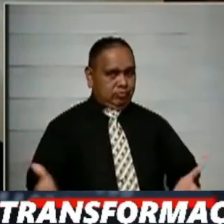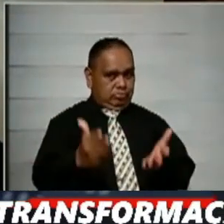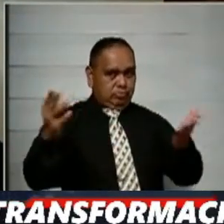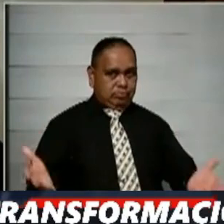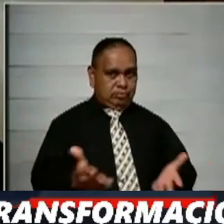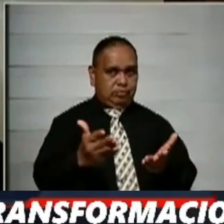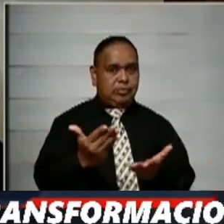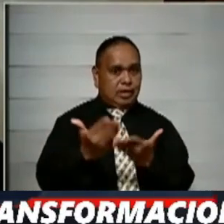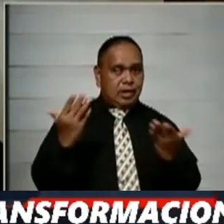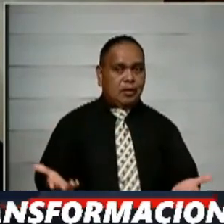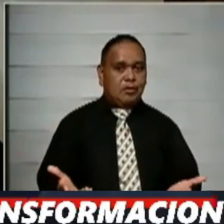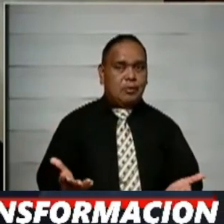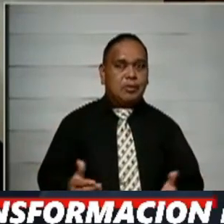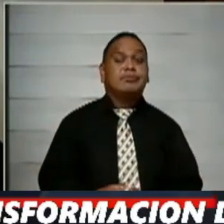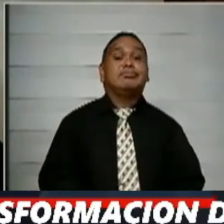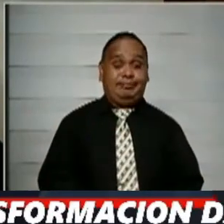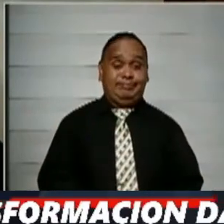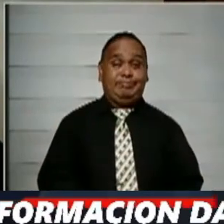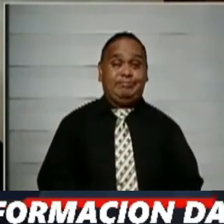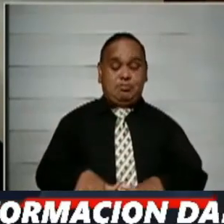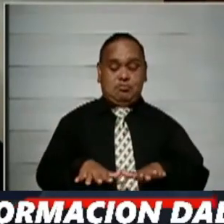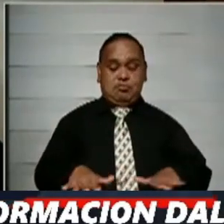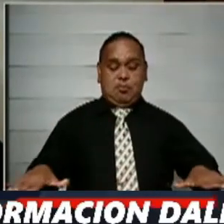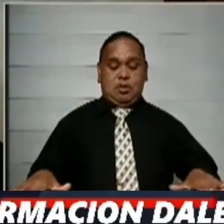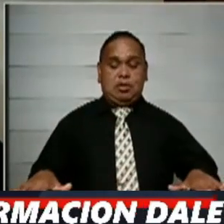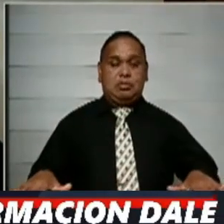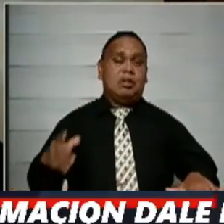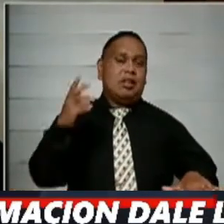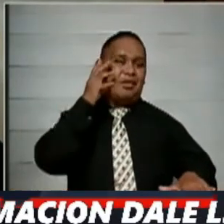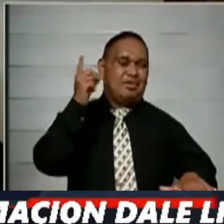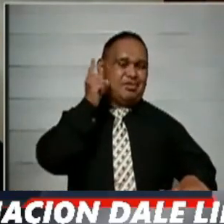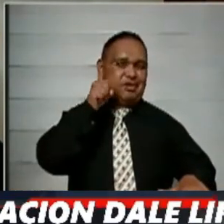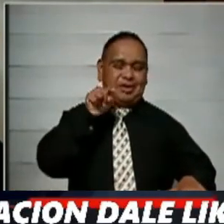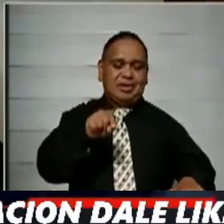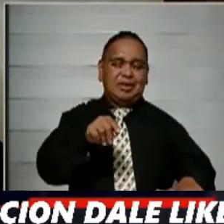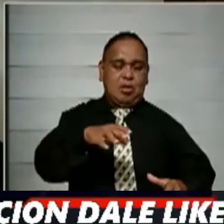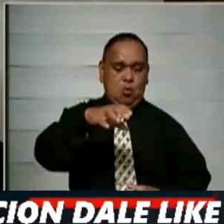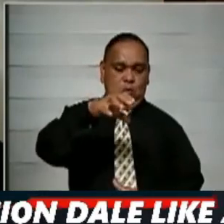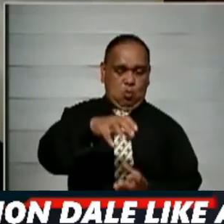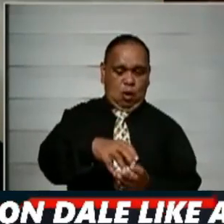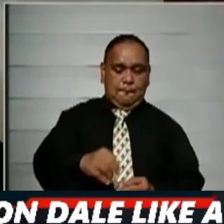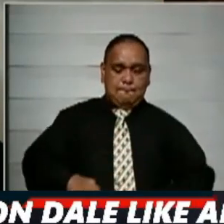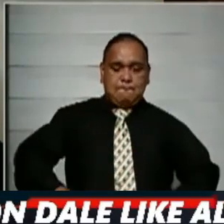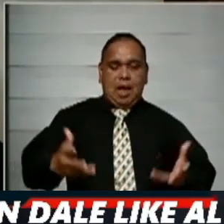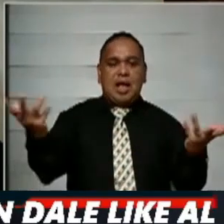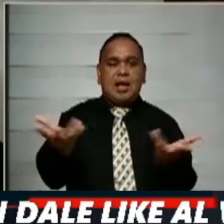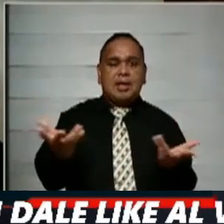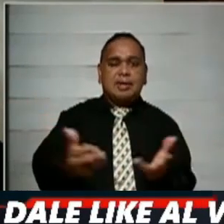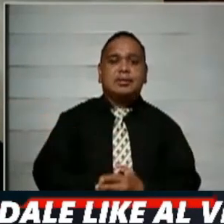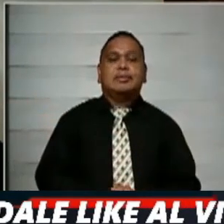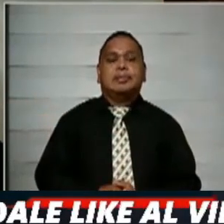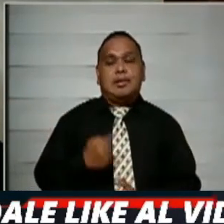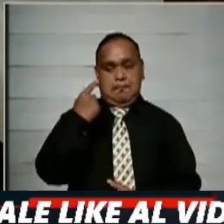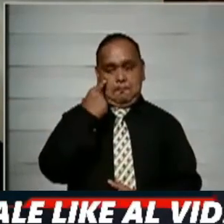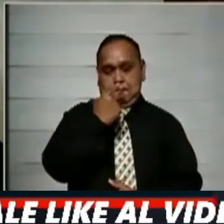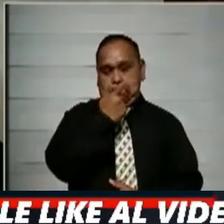la pelota está en la cancha de los diputados. Vamos a ver qué tal es la